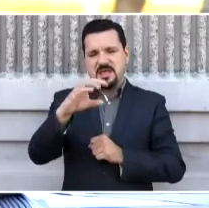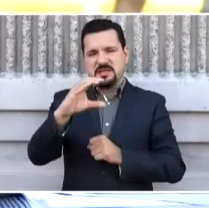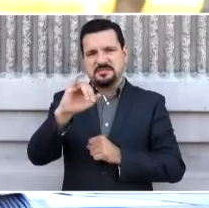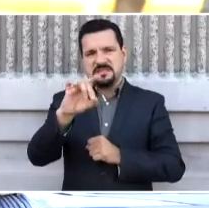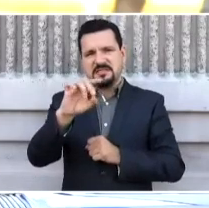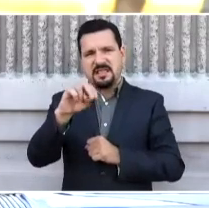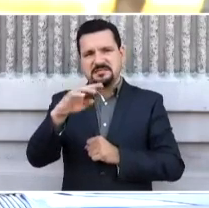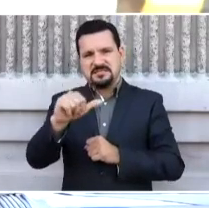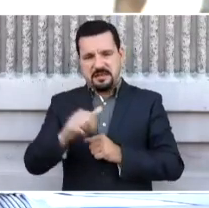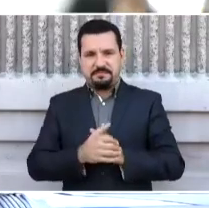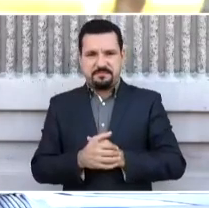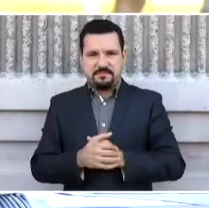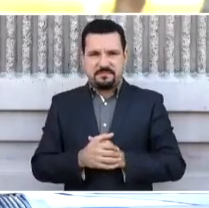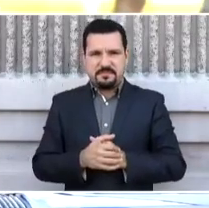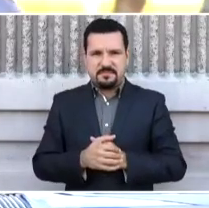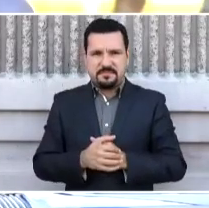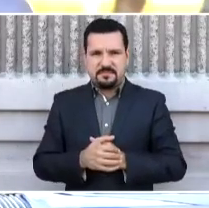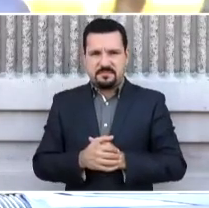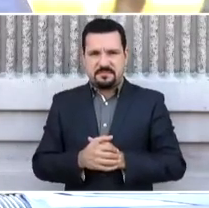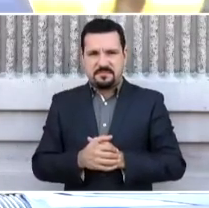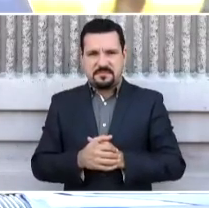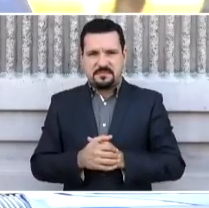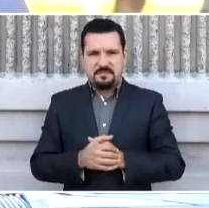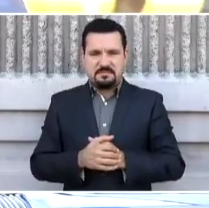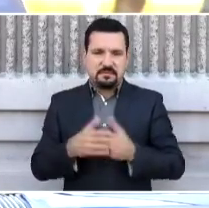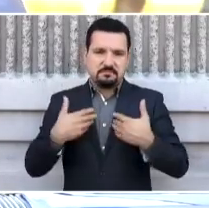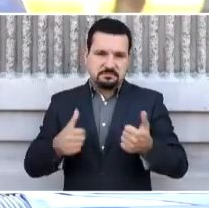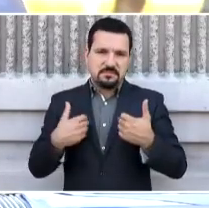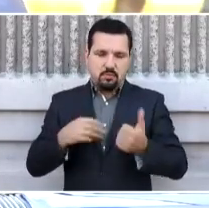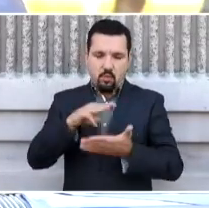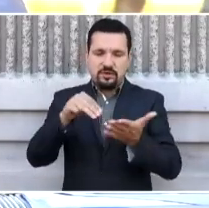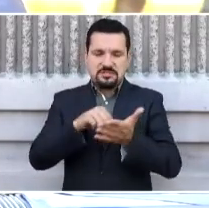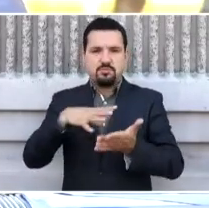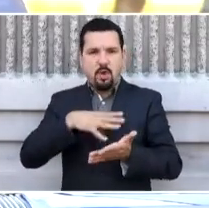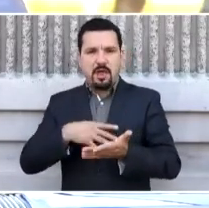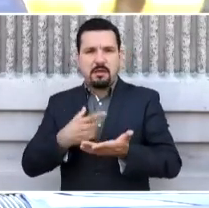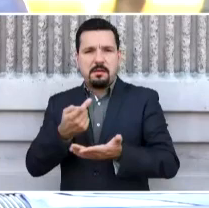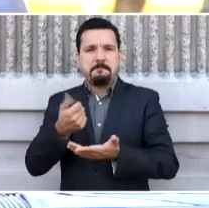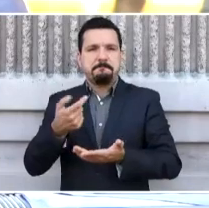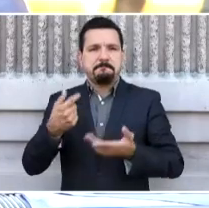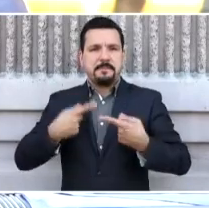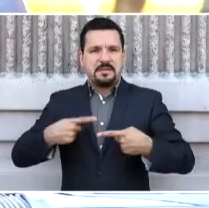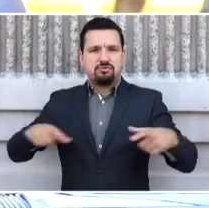Por supuesto que se entenderá que los municipios que tienen una población pequeña